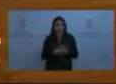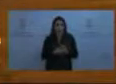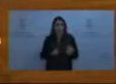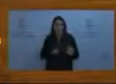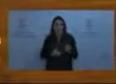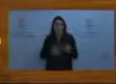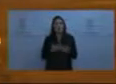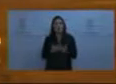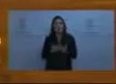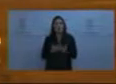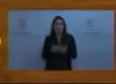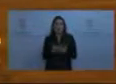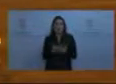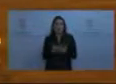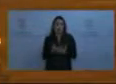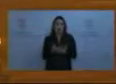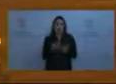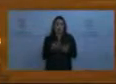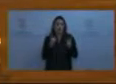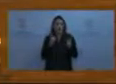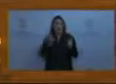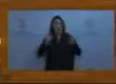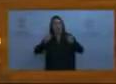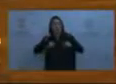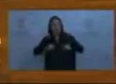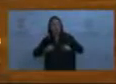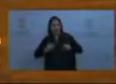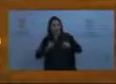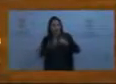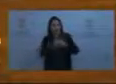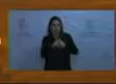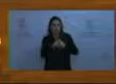se acuda a ese consenso, a esa